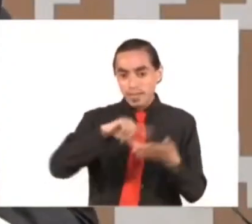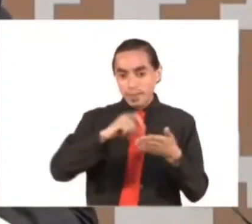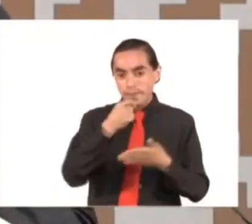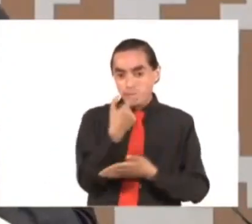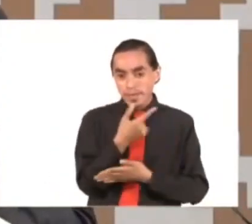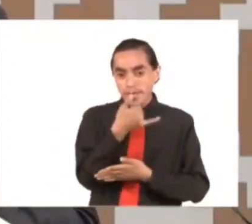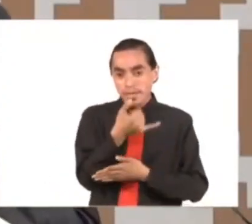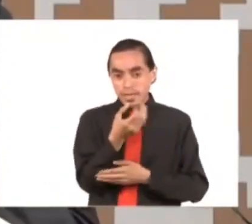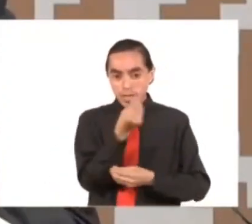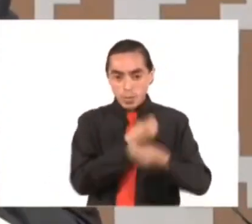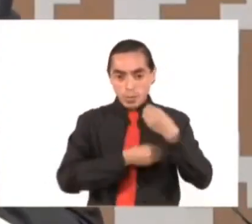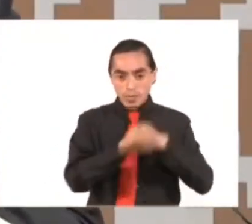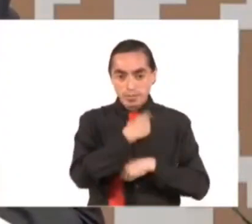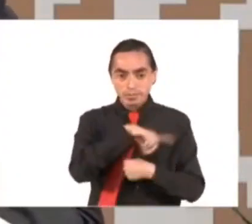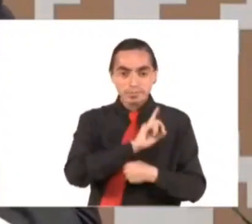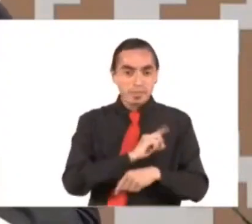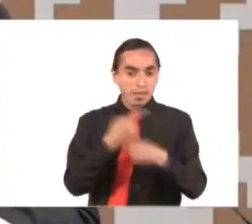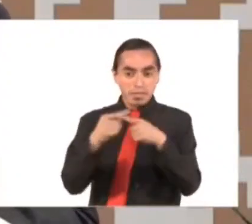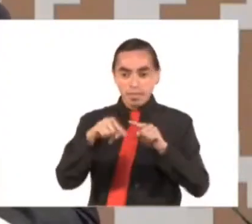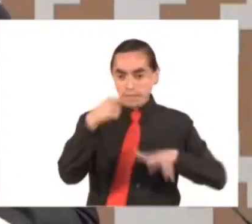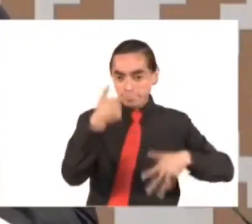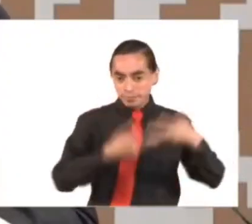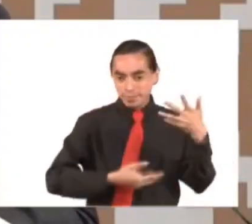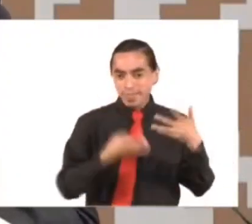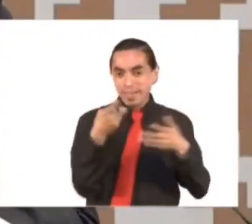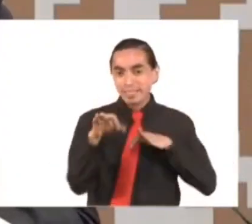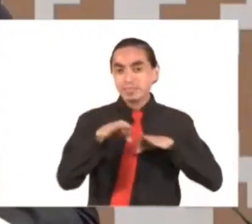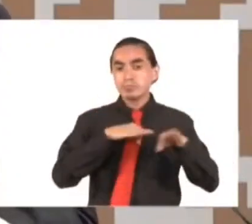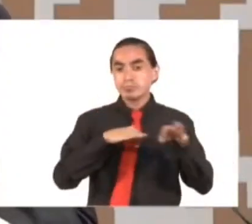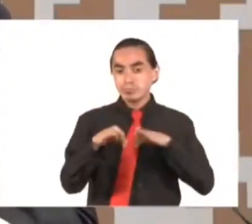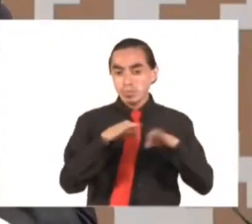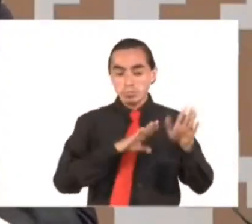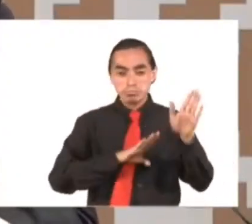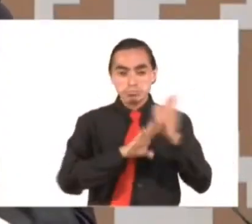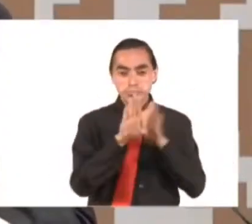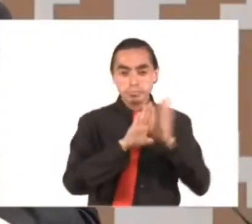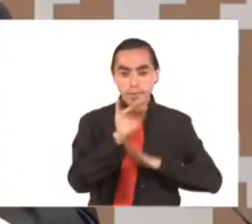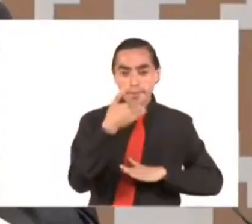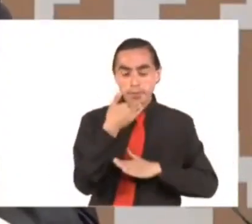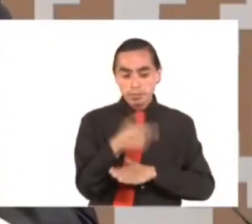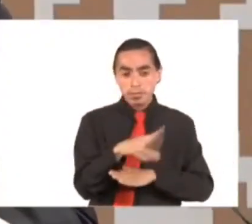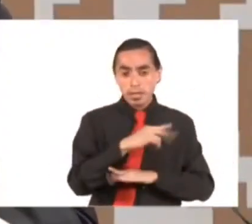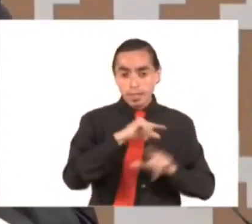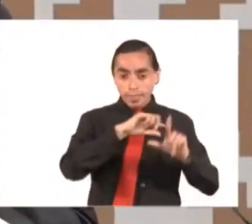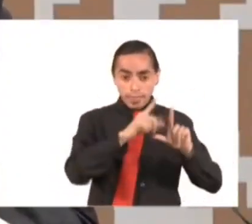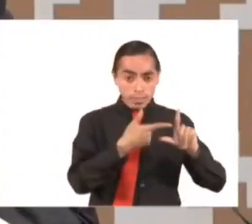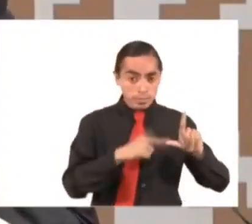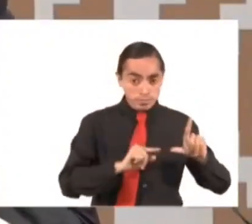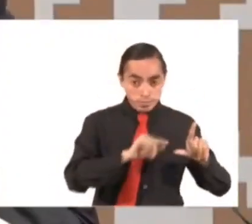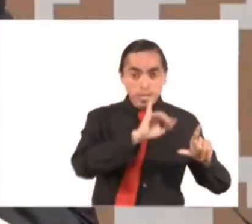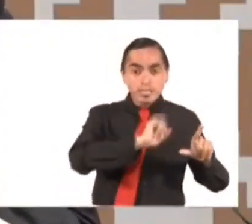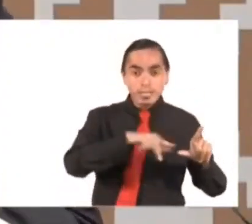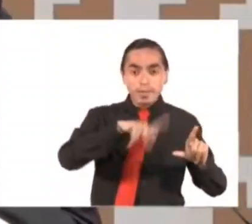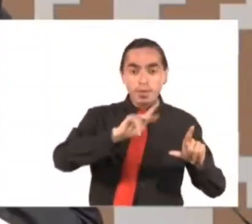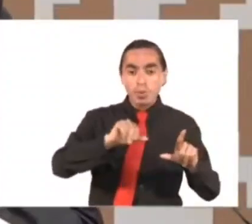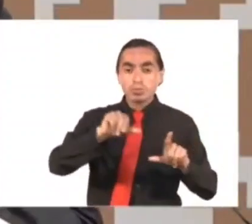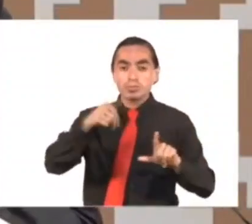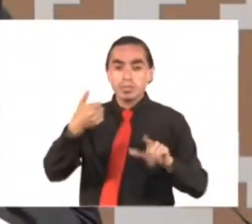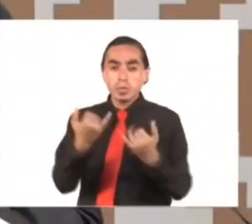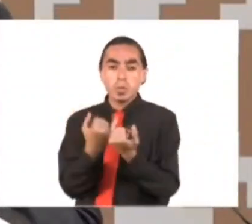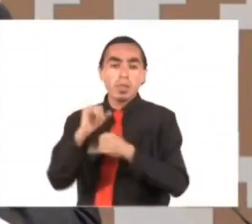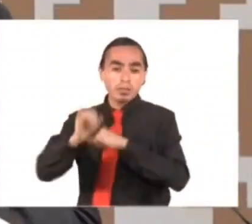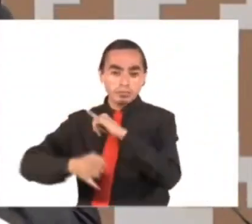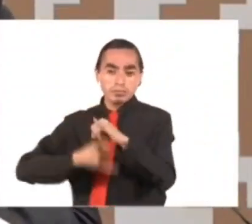Subirán, entre otros. Esta labor continúa trascendiendo no solo a nivel nacional, sino también más allá de